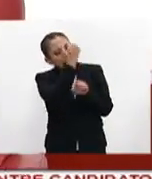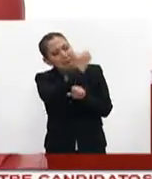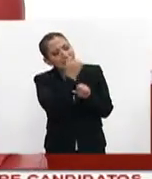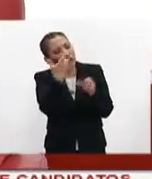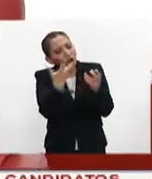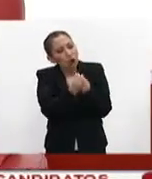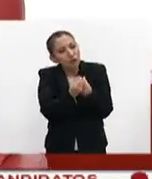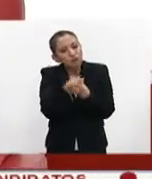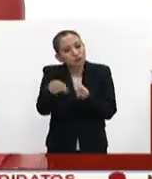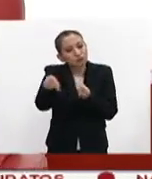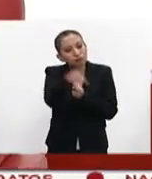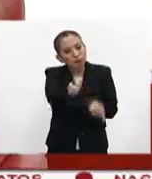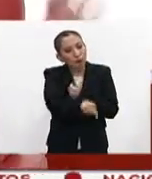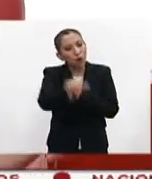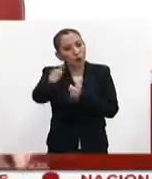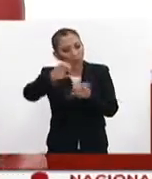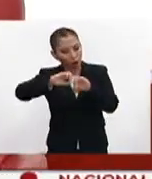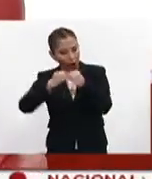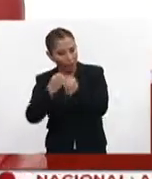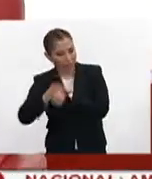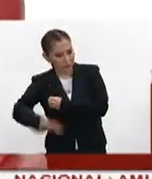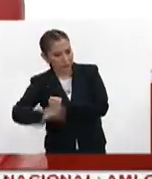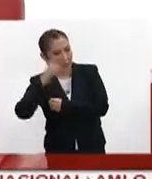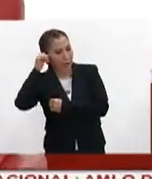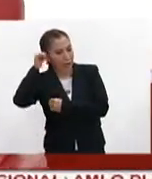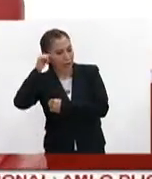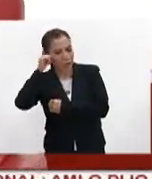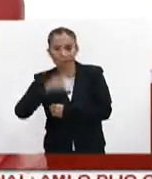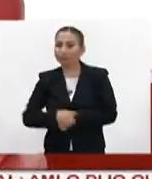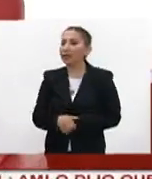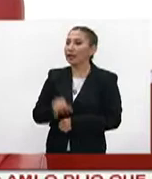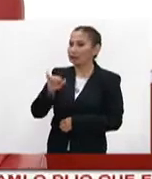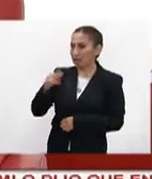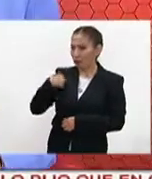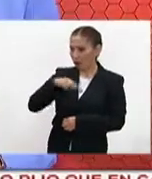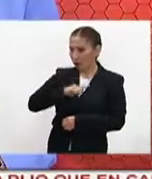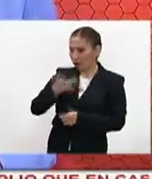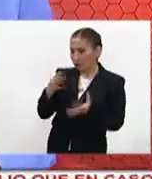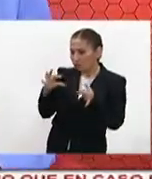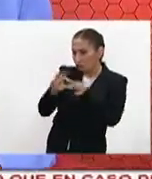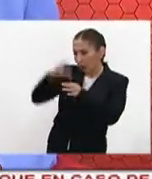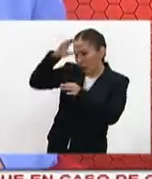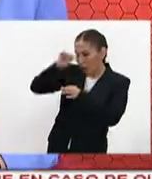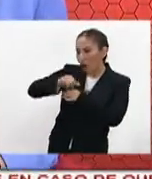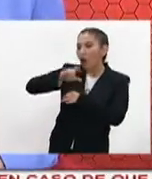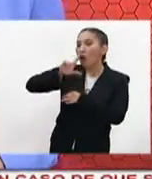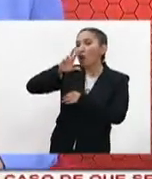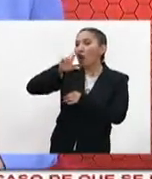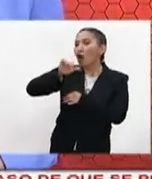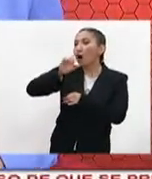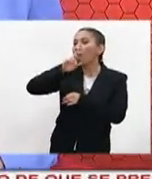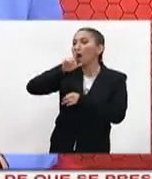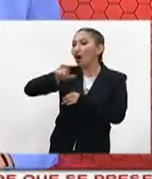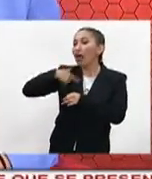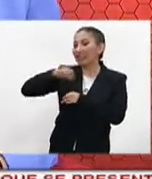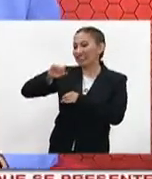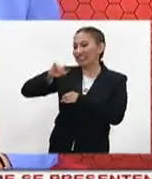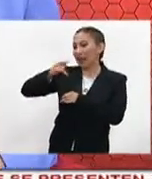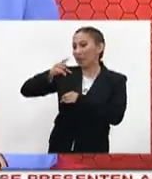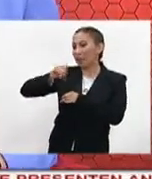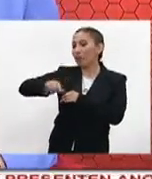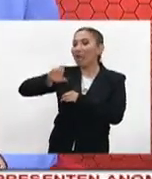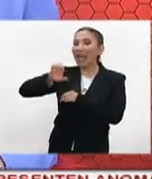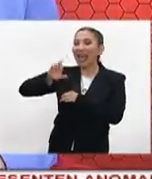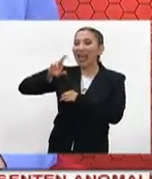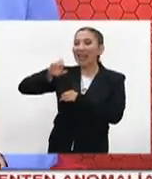haciendo en combinación con una organización asiática. Así es, hicimos un convenio a favor de lo mejor con una organización en Singapur que se llama el